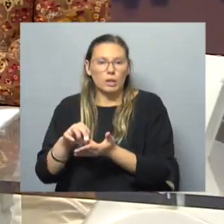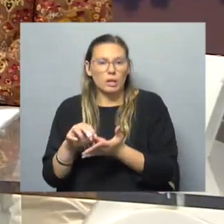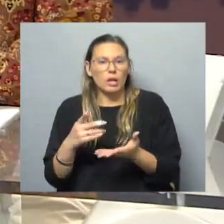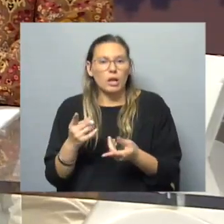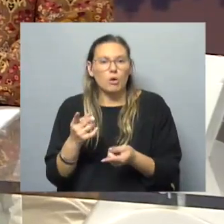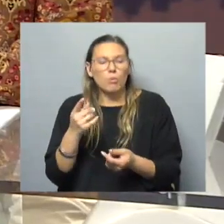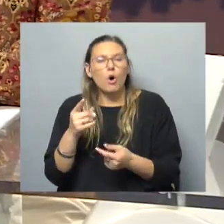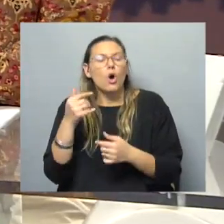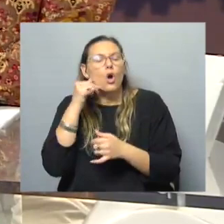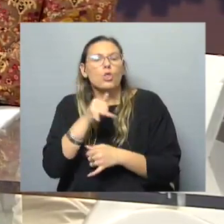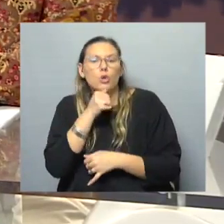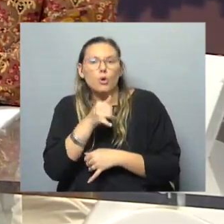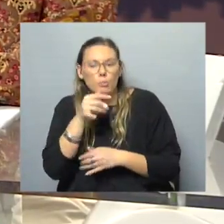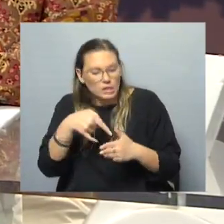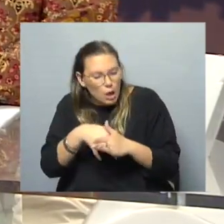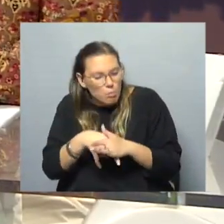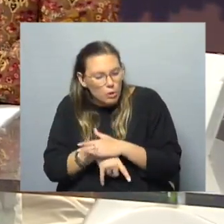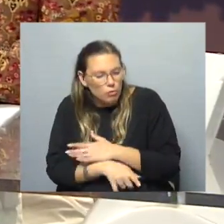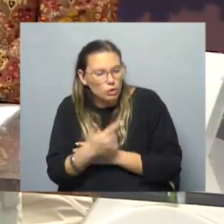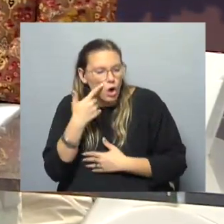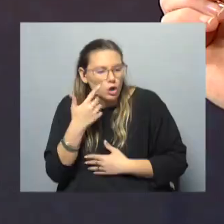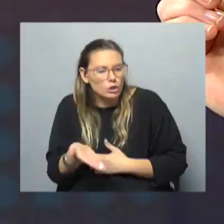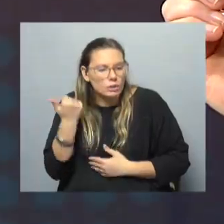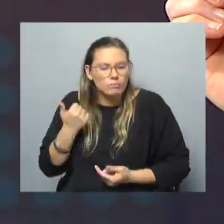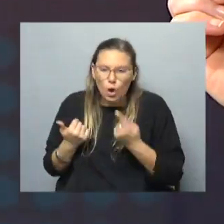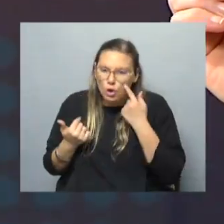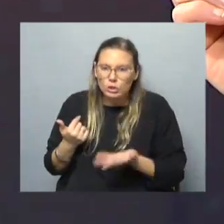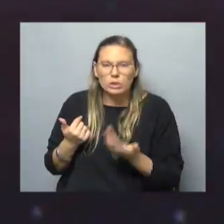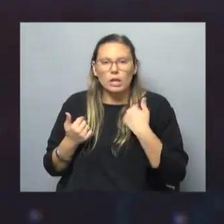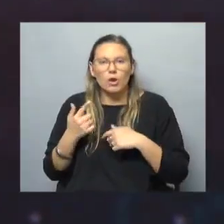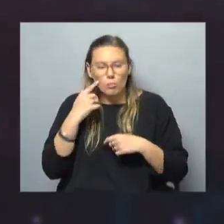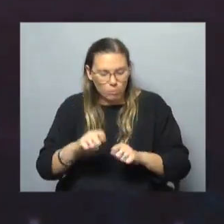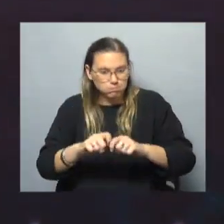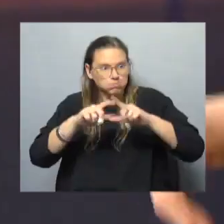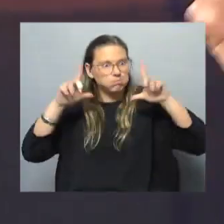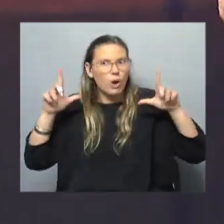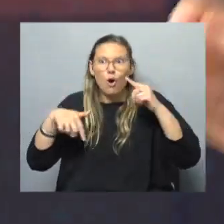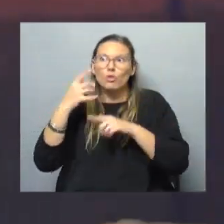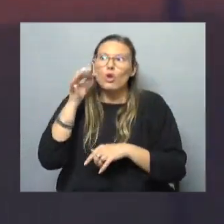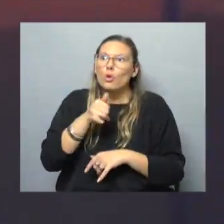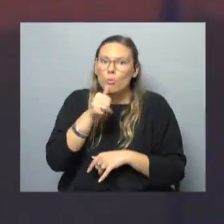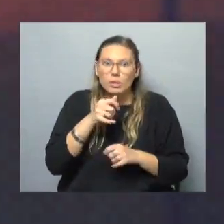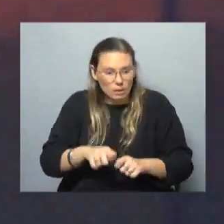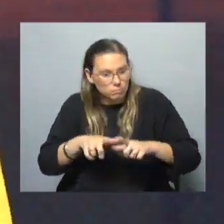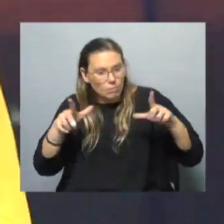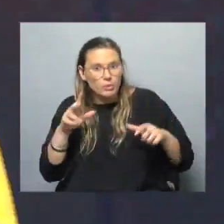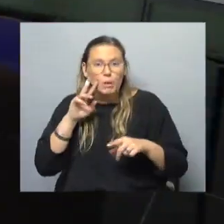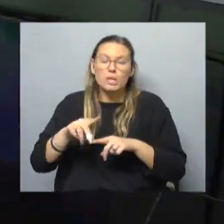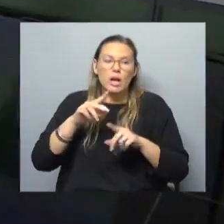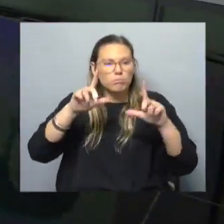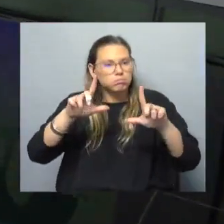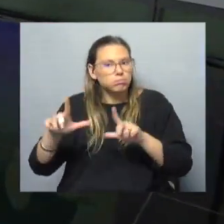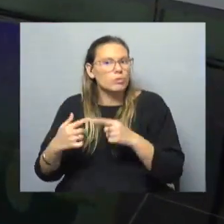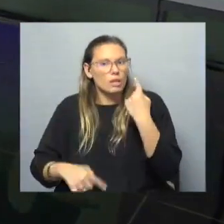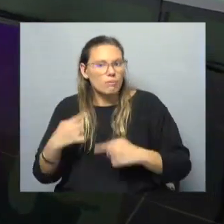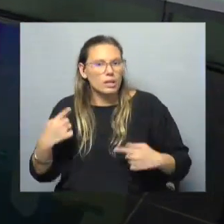de documentales. O pitingui. O no. Porque es como, tenés un documental, abrís, eso hay otro documental ahí, abrís, hay una mirada y abrís, hay otro. Me